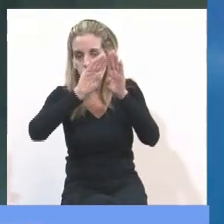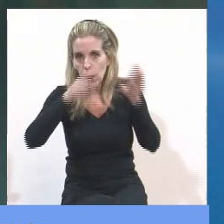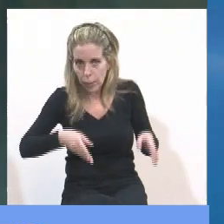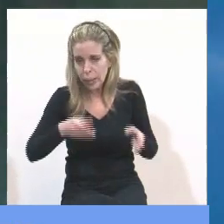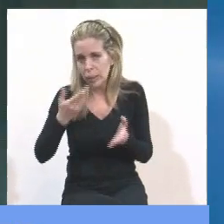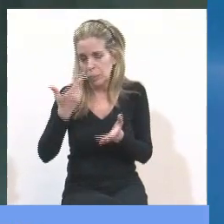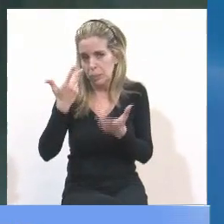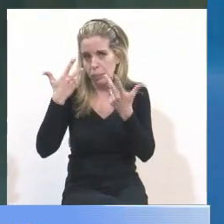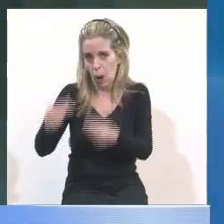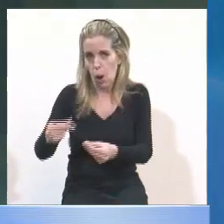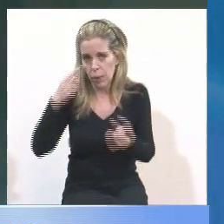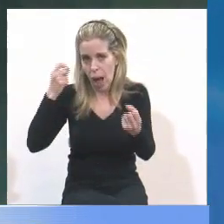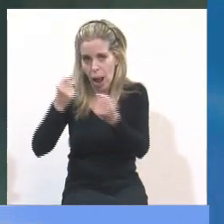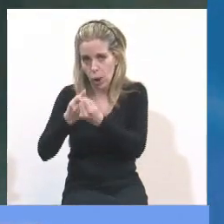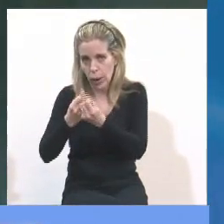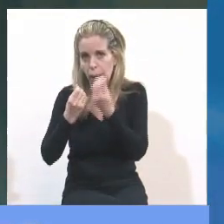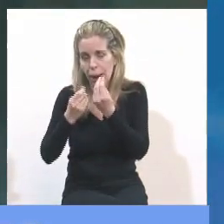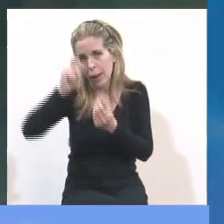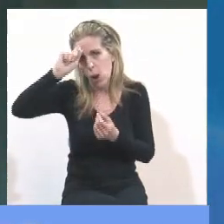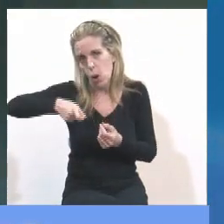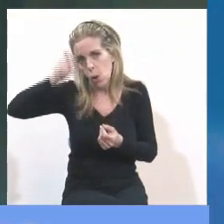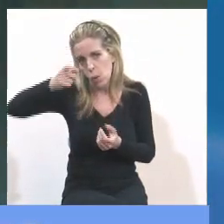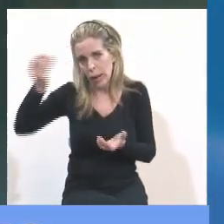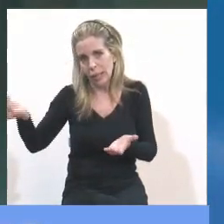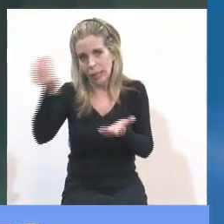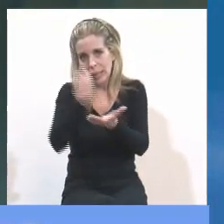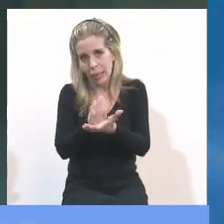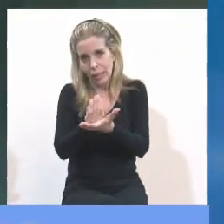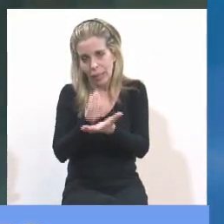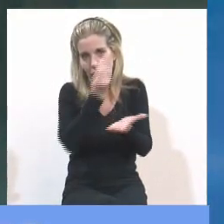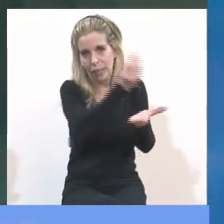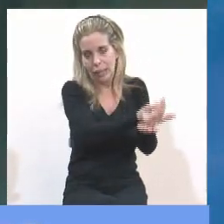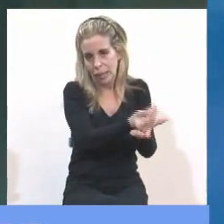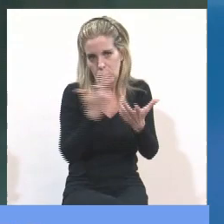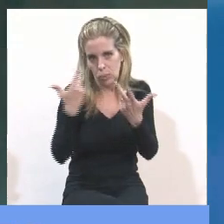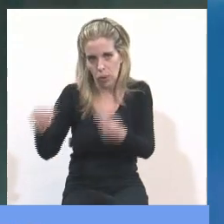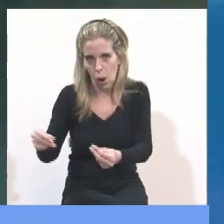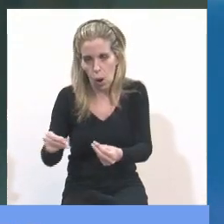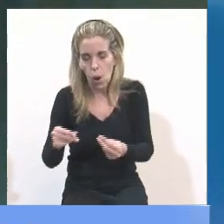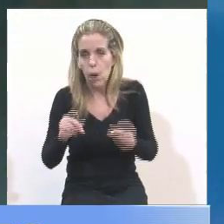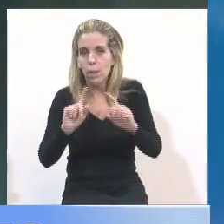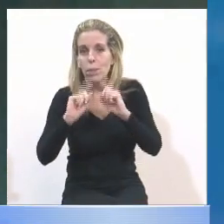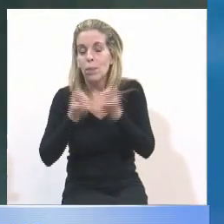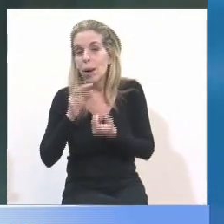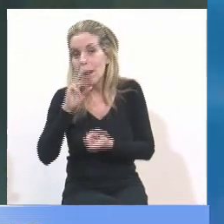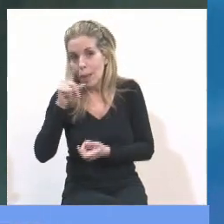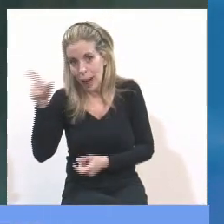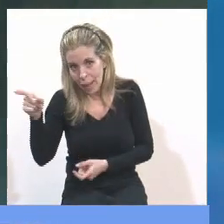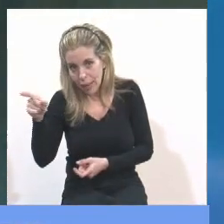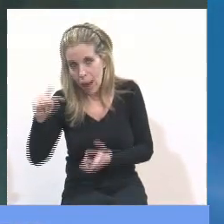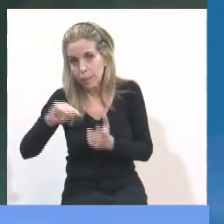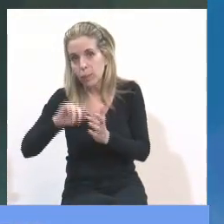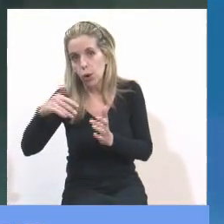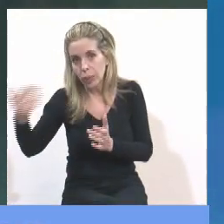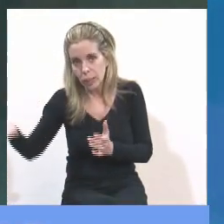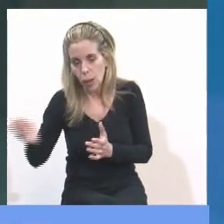el Senado rechaza su acuerdo para el traslado del juez de Cámara del Tribunal Oral en lo Criminal Federal número 1 de La Plata, Provincia de Buenos Aires, al